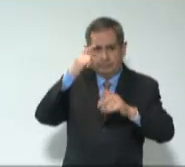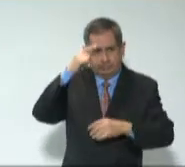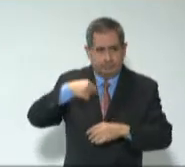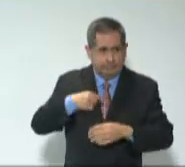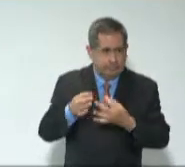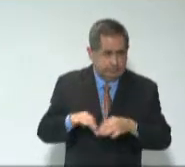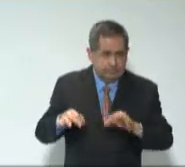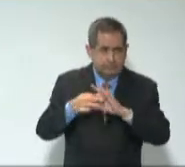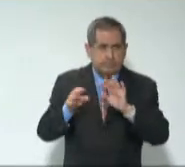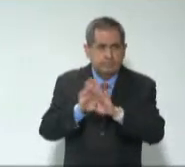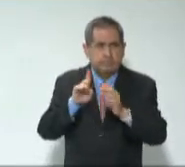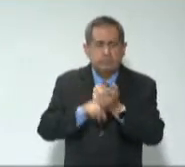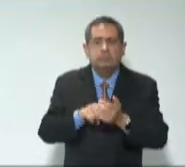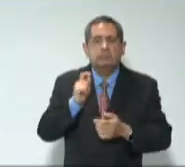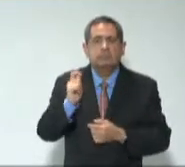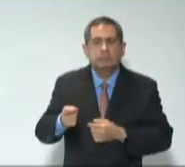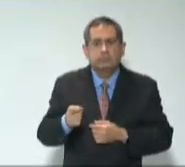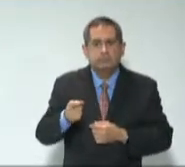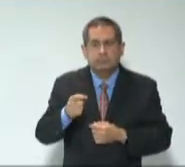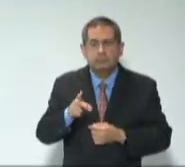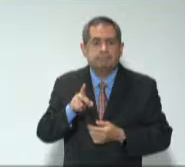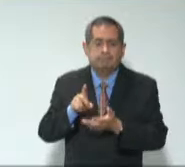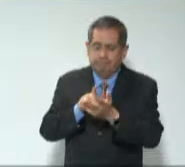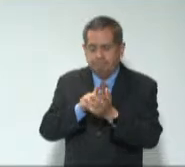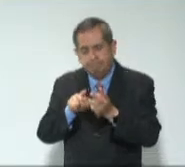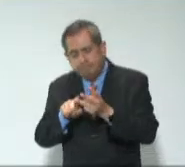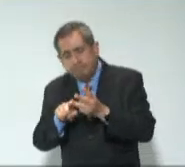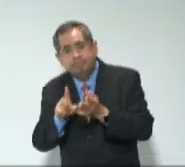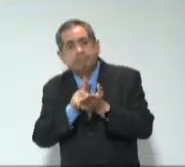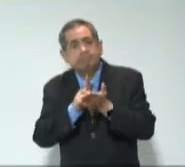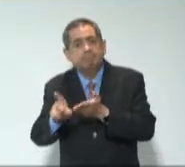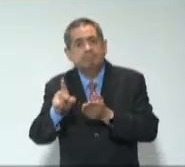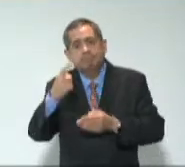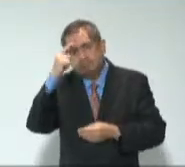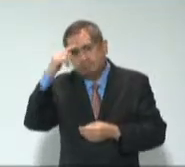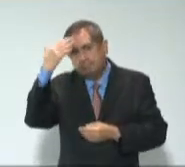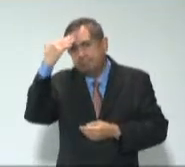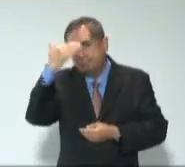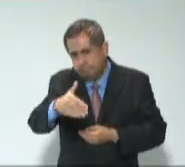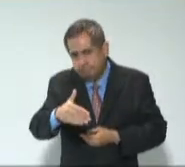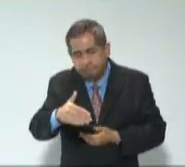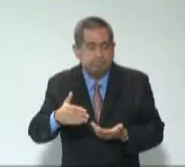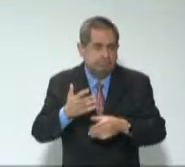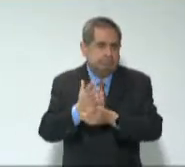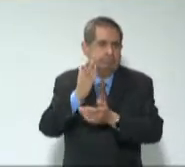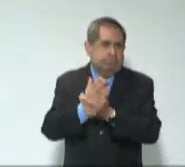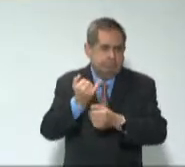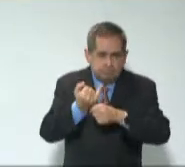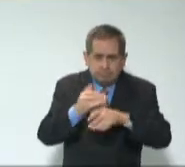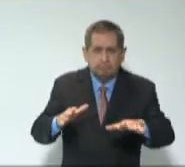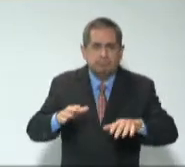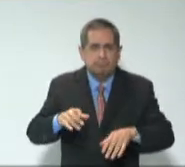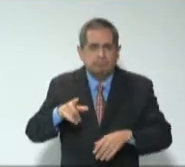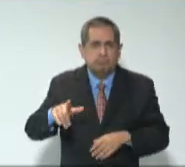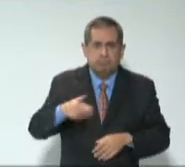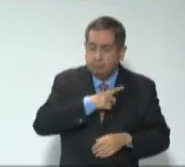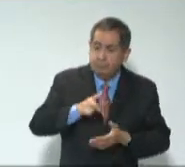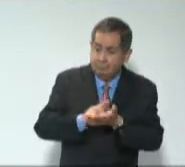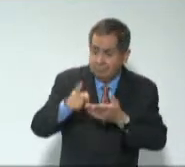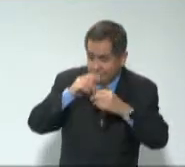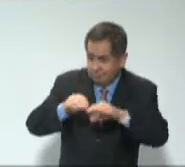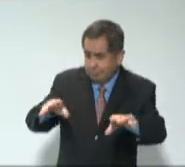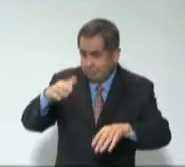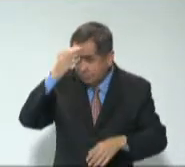clave que es el derecho a saber eh que se vincula con el el derecho de acceso a la información pública eh que fomenta la